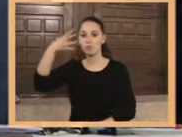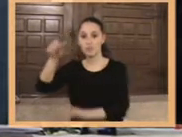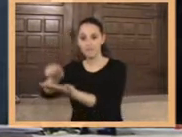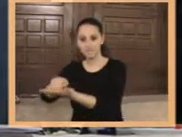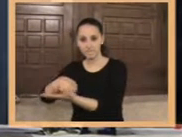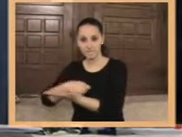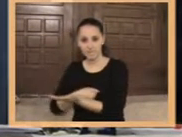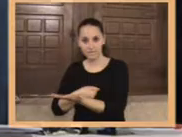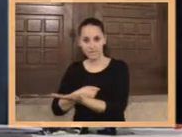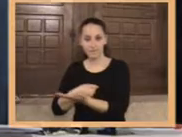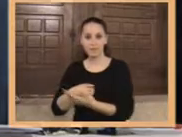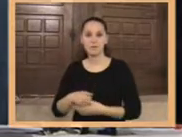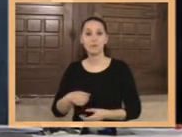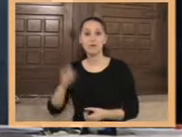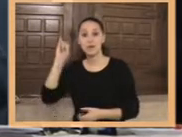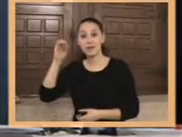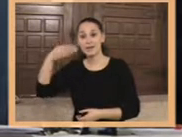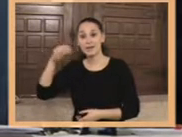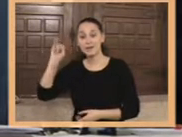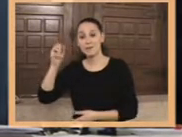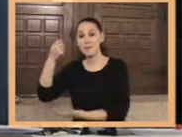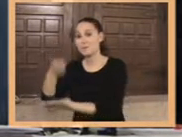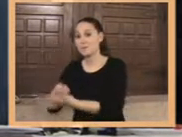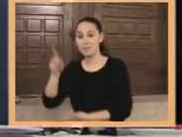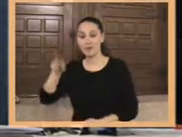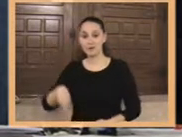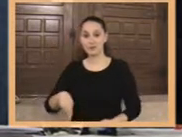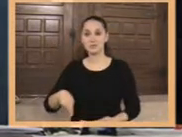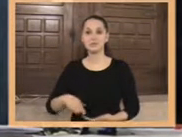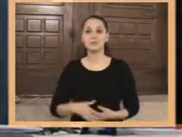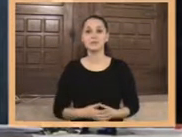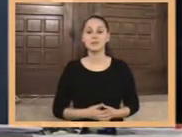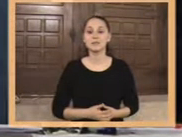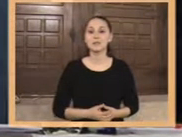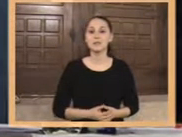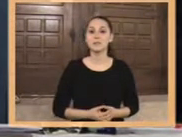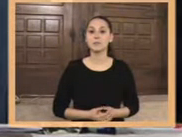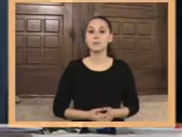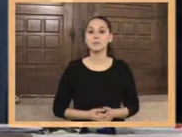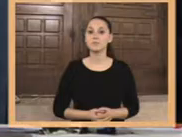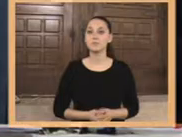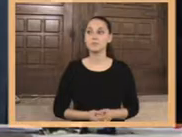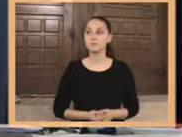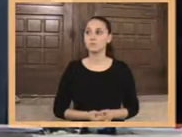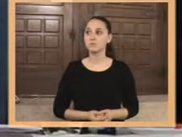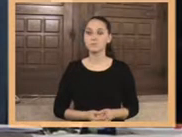servicios educativos, lo que implica que en estos bienes se deben desarrollar de forma efectiva y continuada las actividades propias y típicas de los servicios educativos. Para continuar